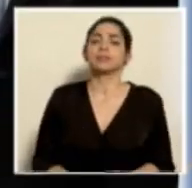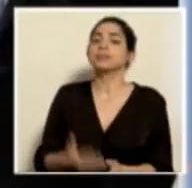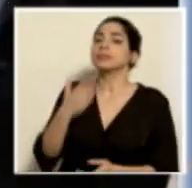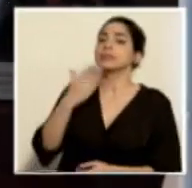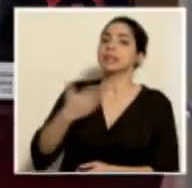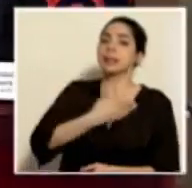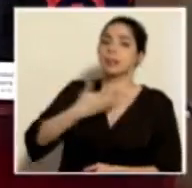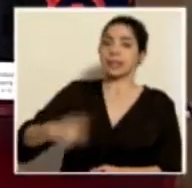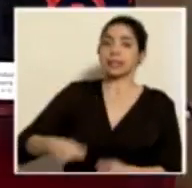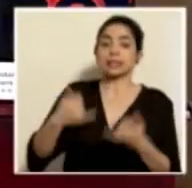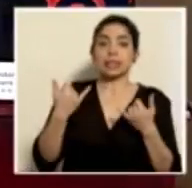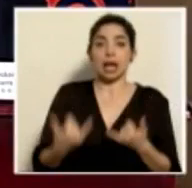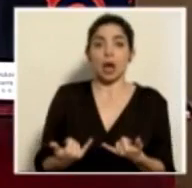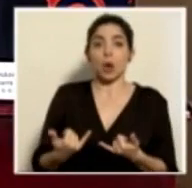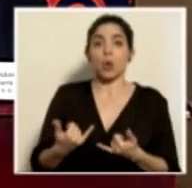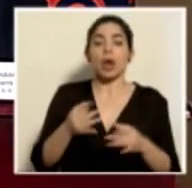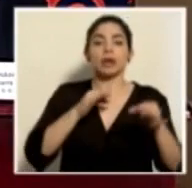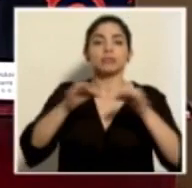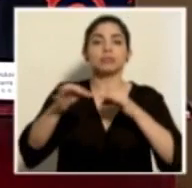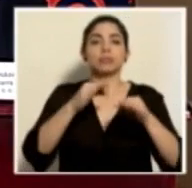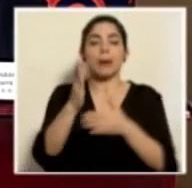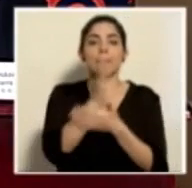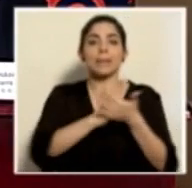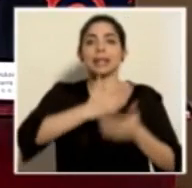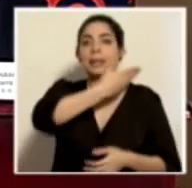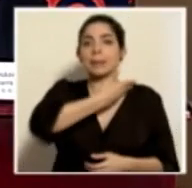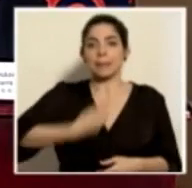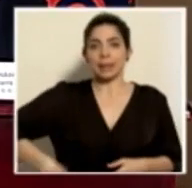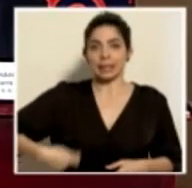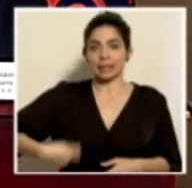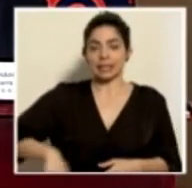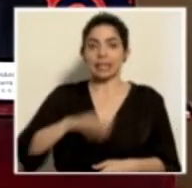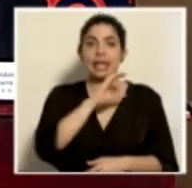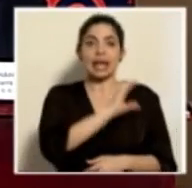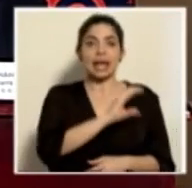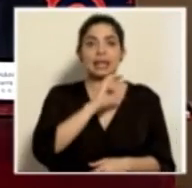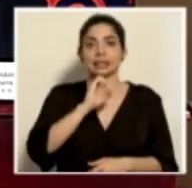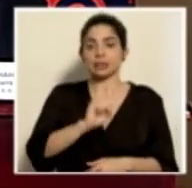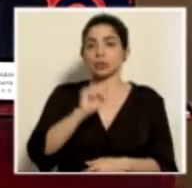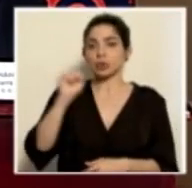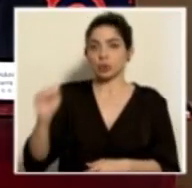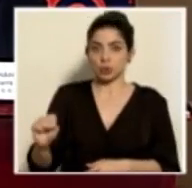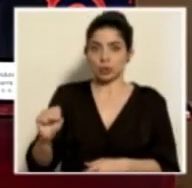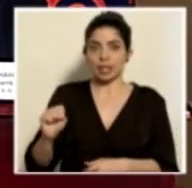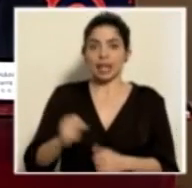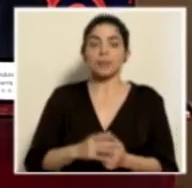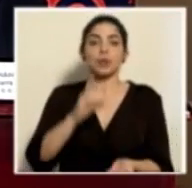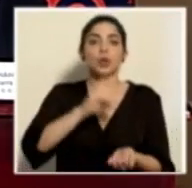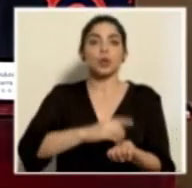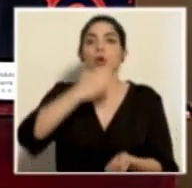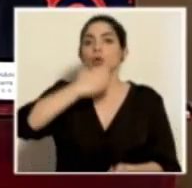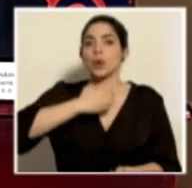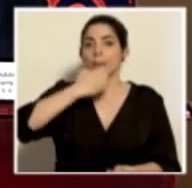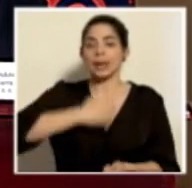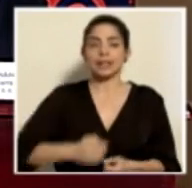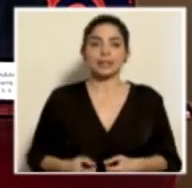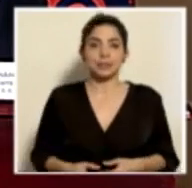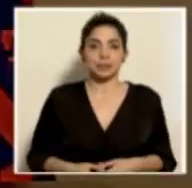señor presidente. Escucharemos el detalle por parte del presidente ejecutivo de la Caja Costarricense de Seguro Social, doctor Román